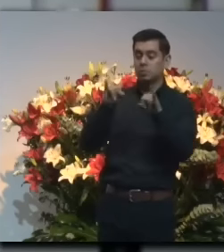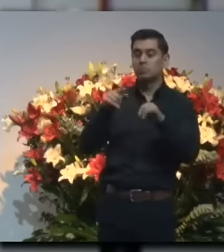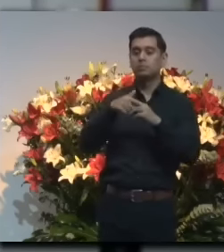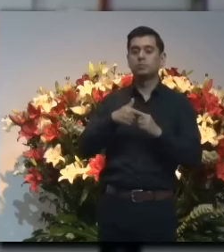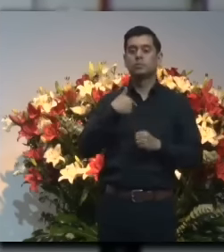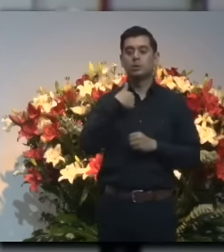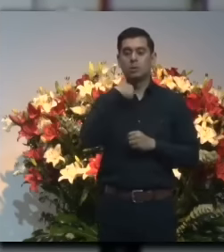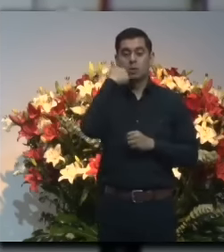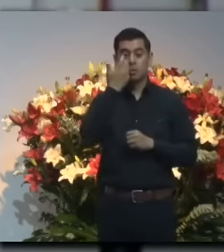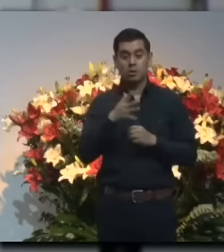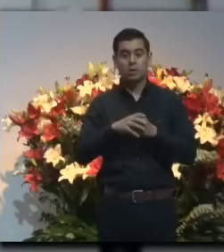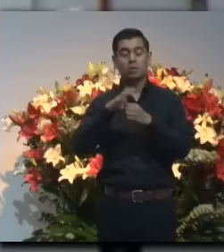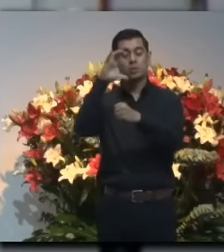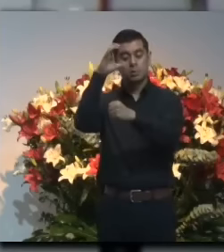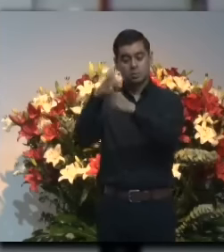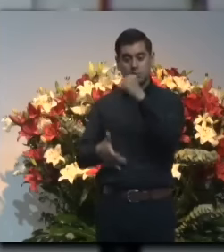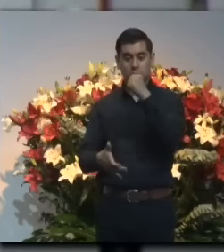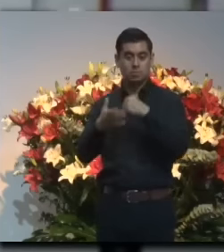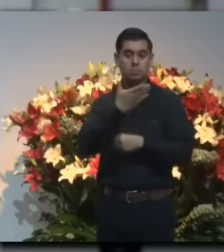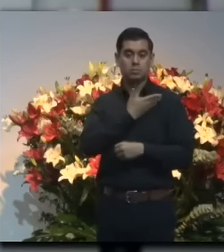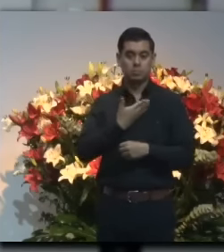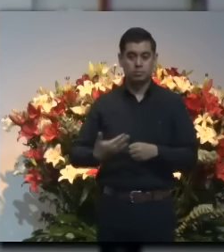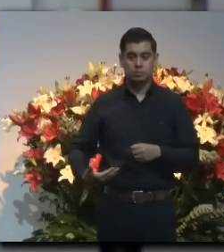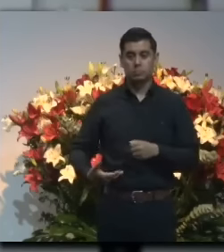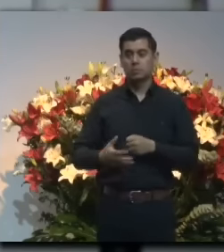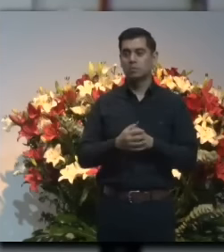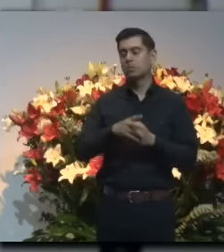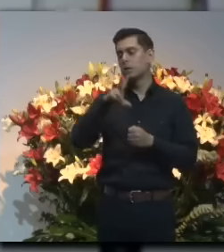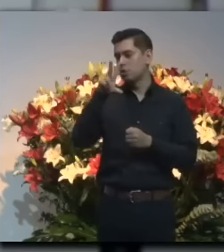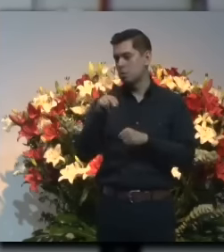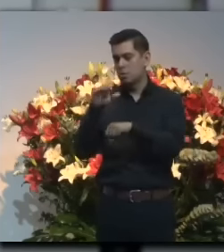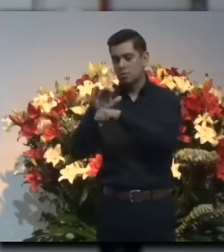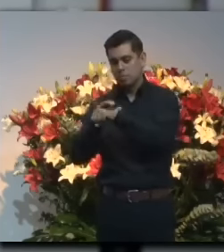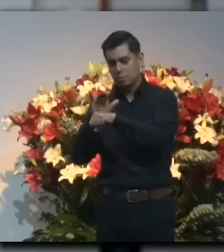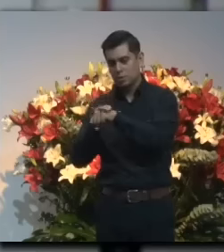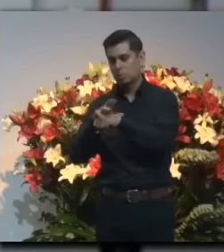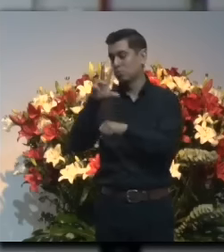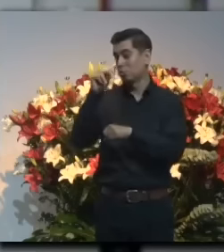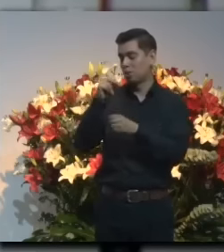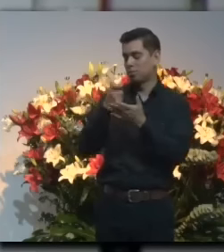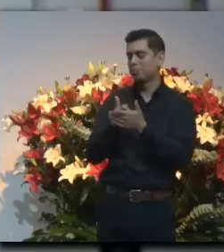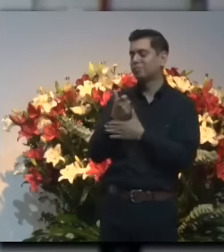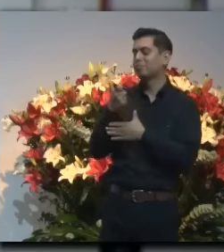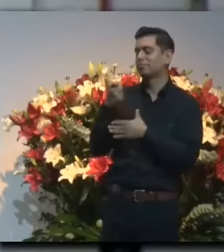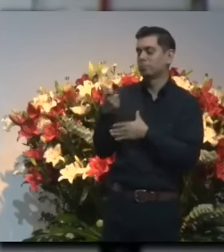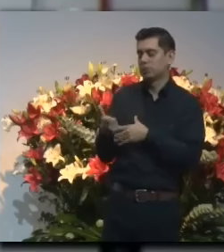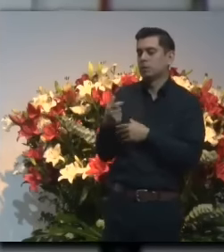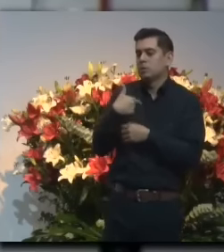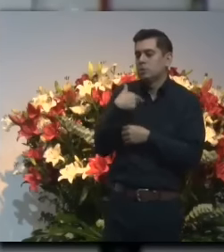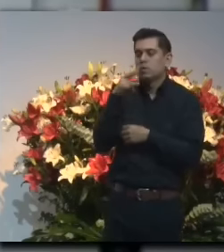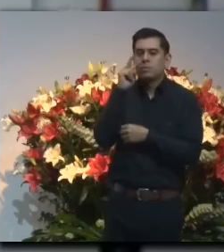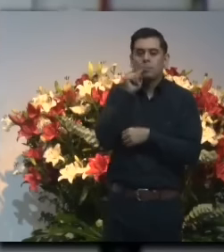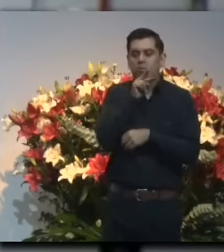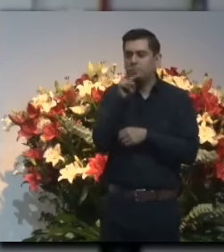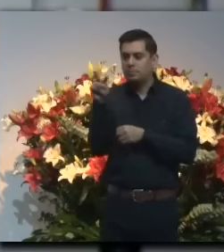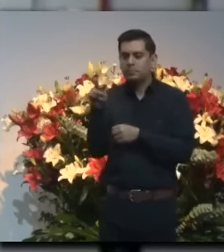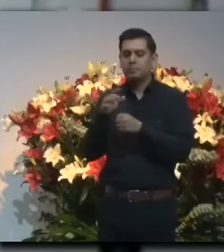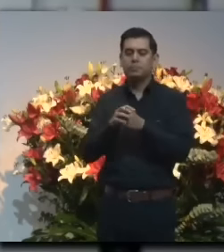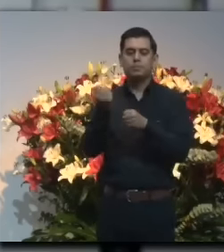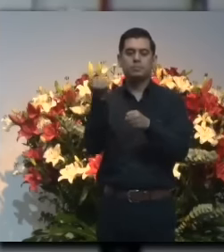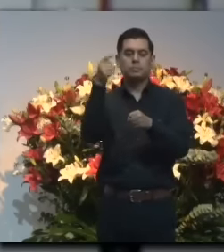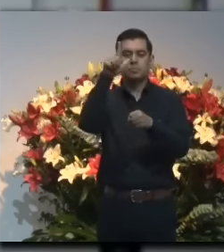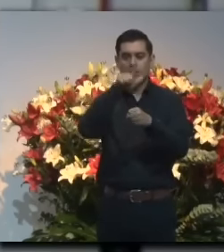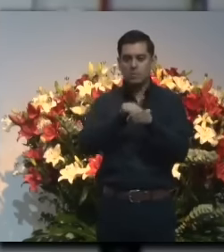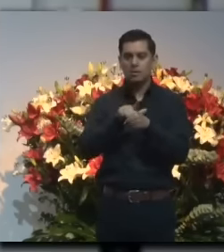acabar mucho con el presidencialismo. Ni cuates, ni cuotas. Y ahí es a donde yo veo a la sociedad civil